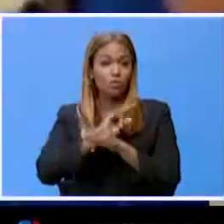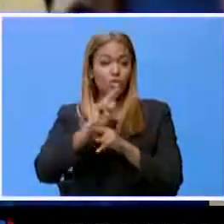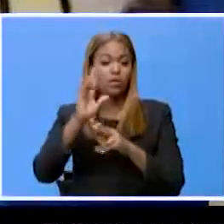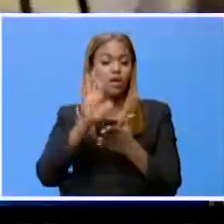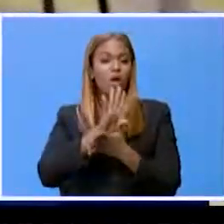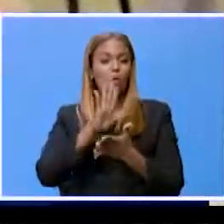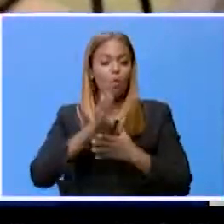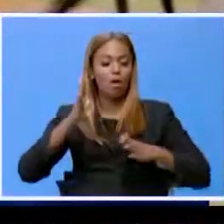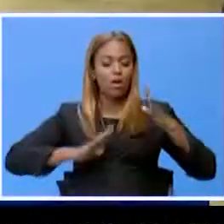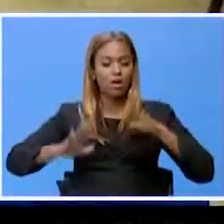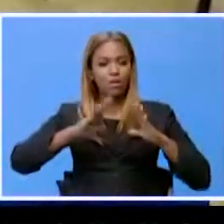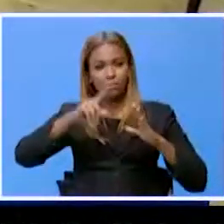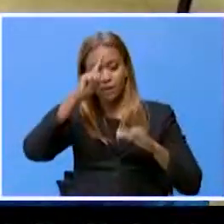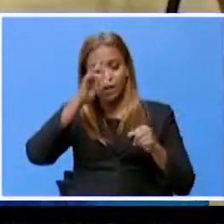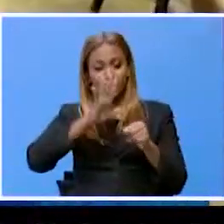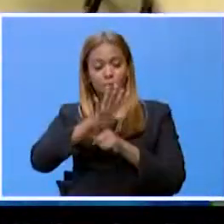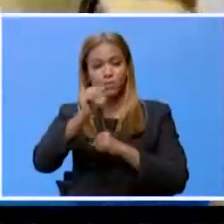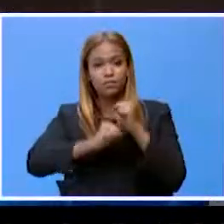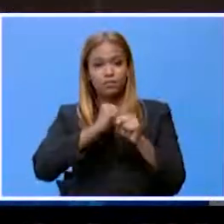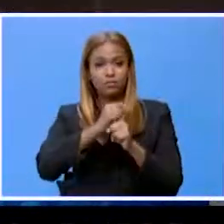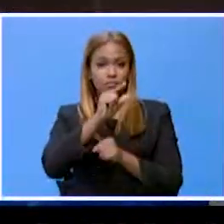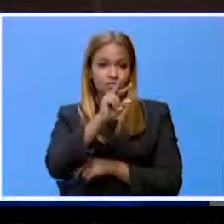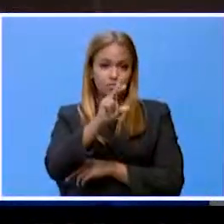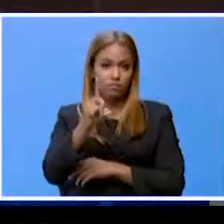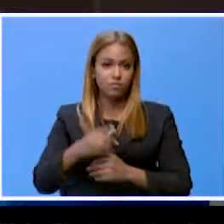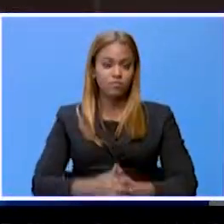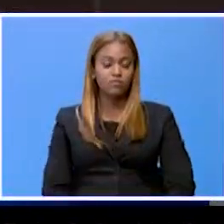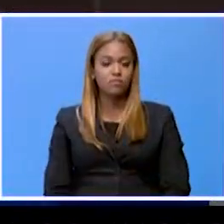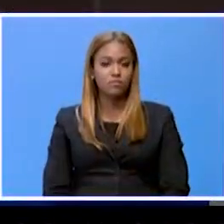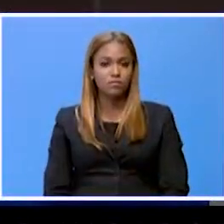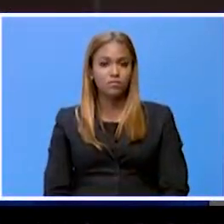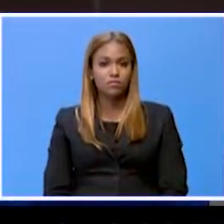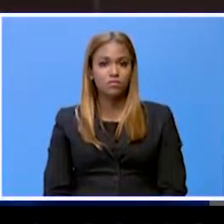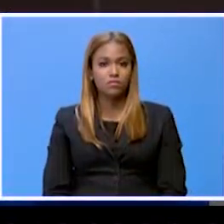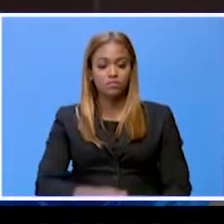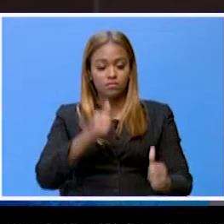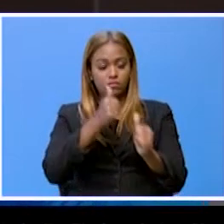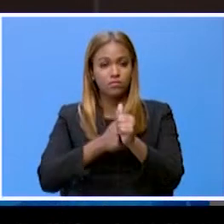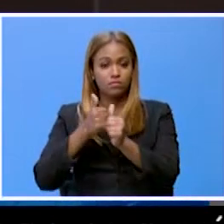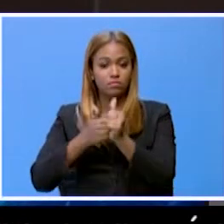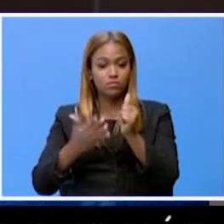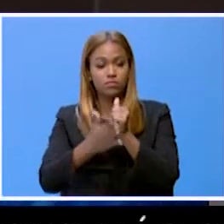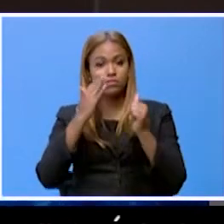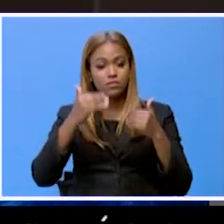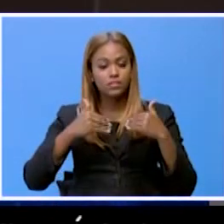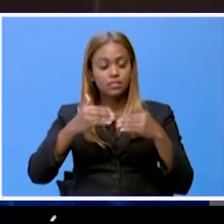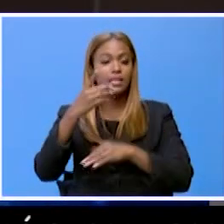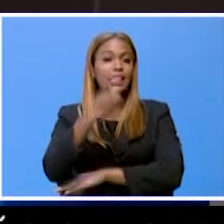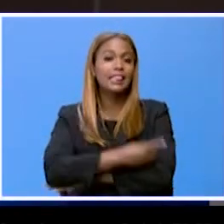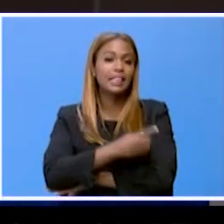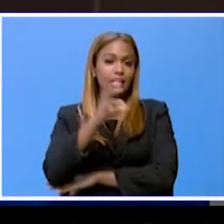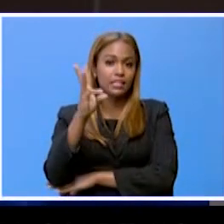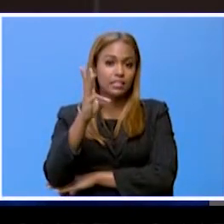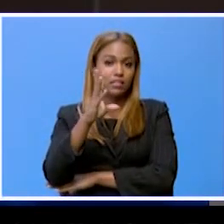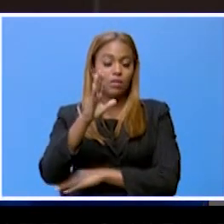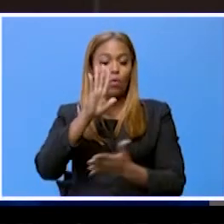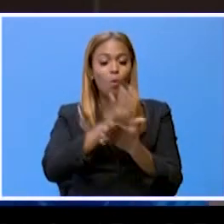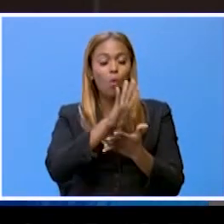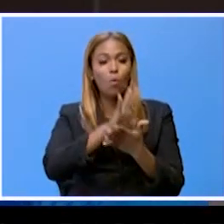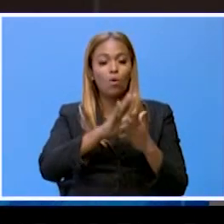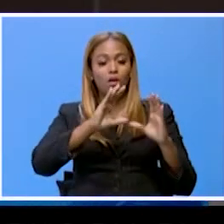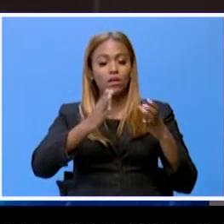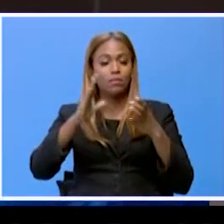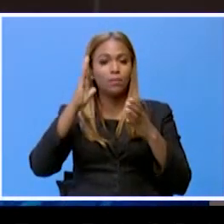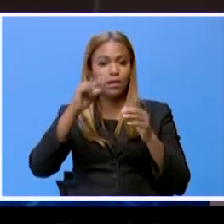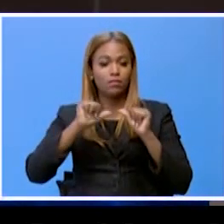escolar durante el resto del 2021. En cada uno de los municipios que iniciarán el día 6, los planteles están